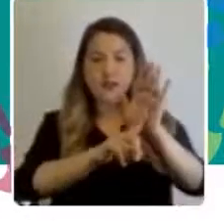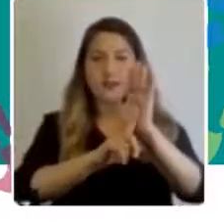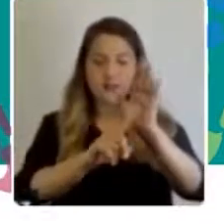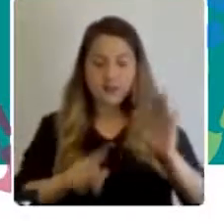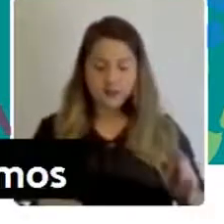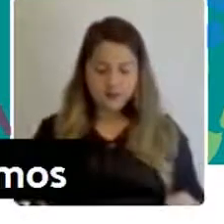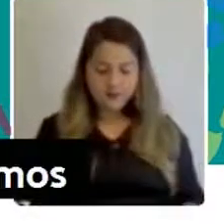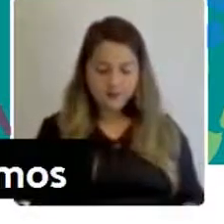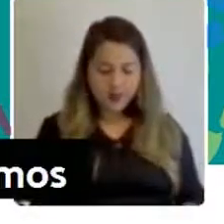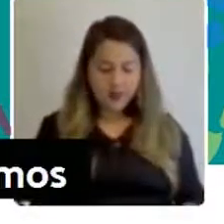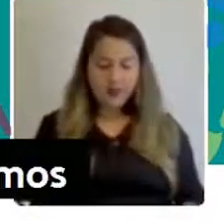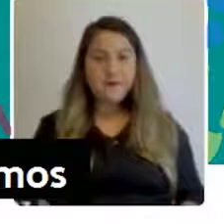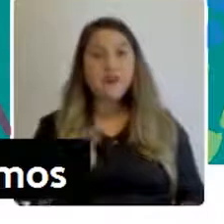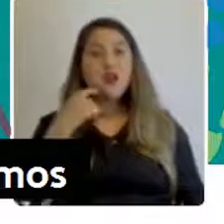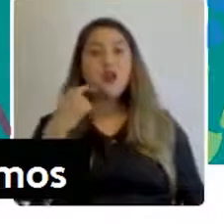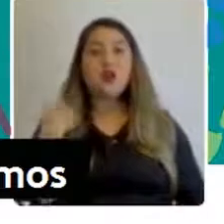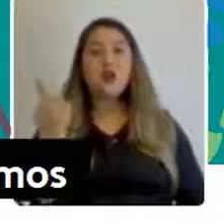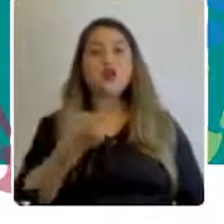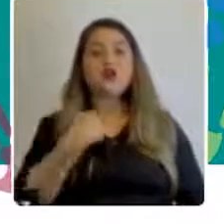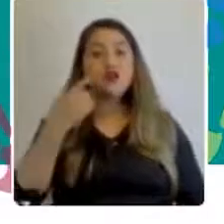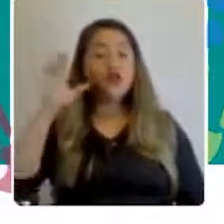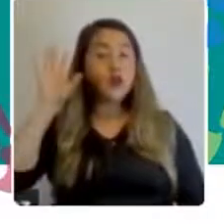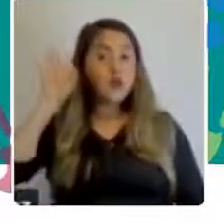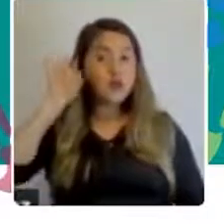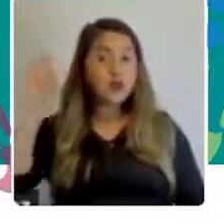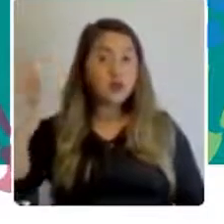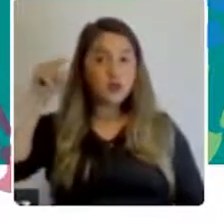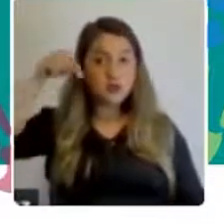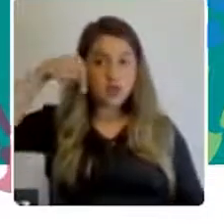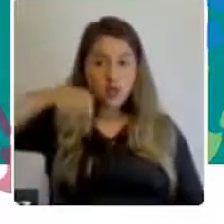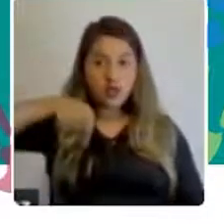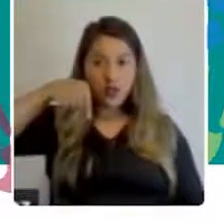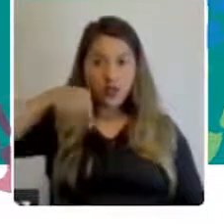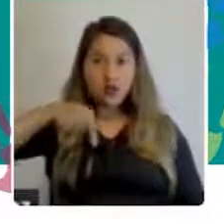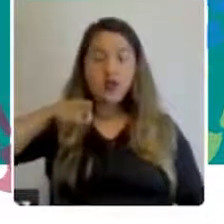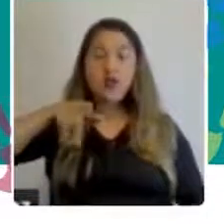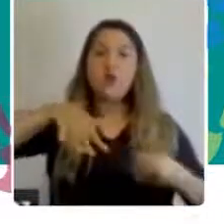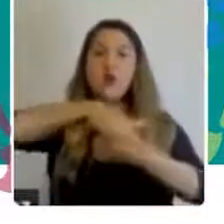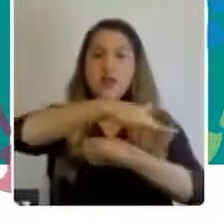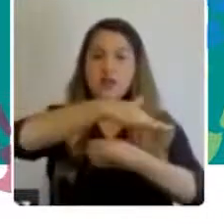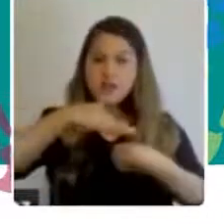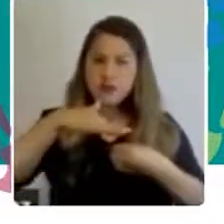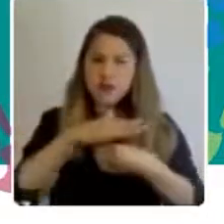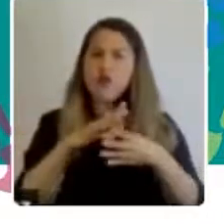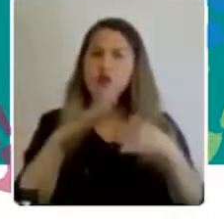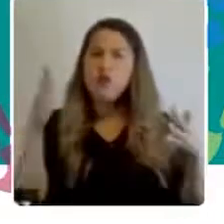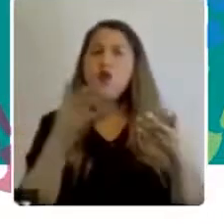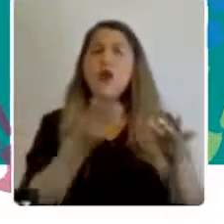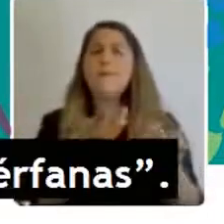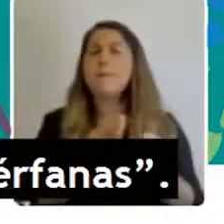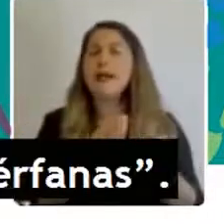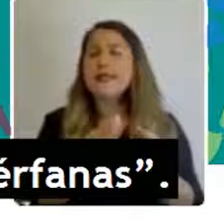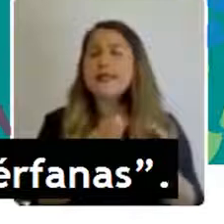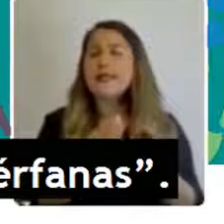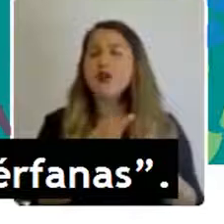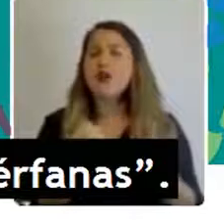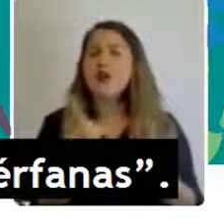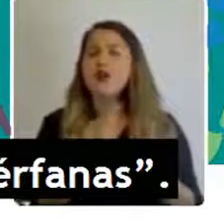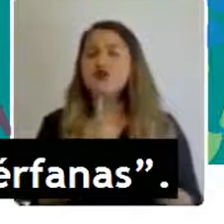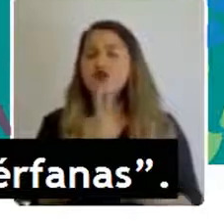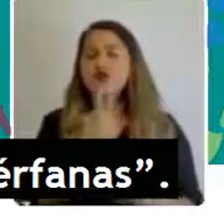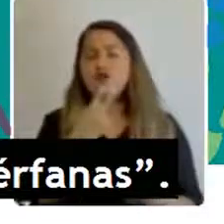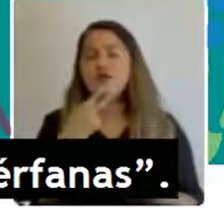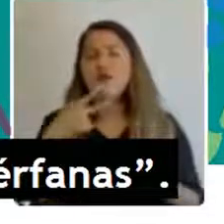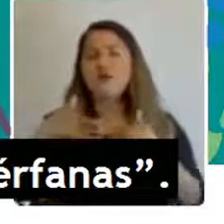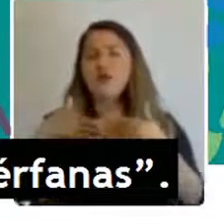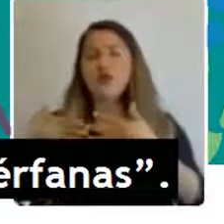heard situation very similar to what we went through here in the United States many years ago as